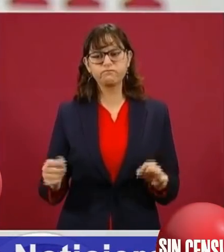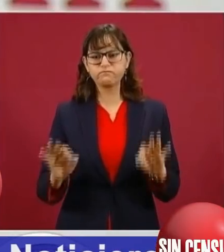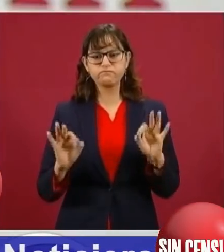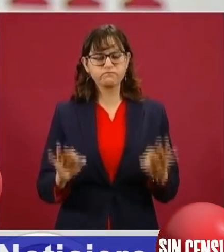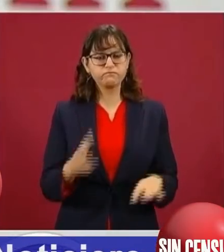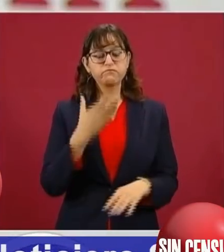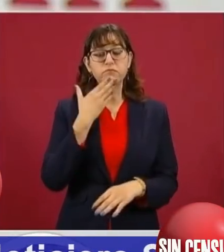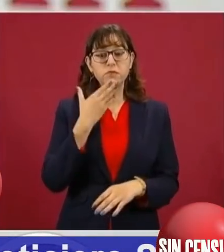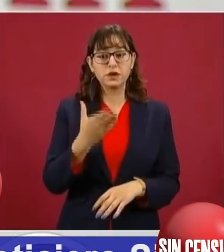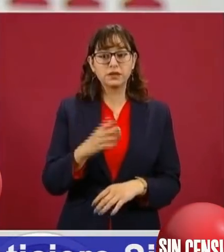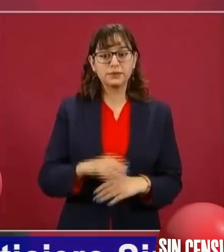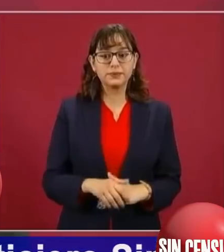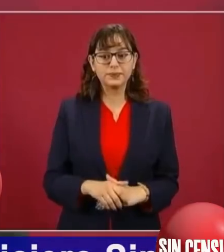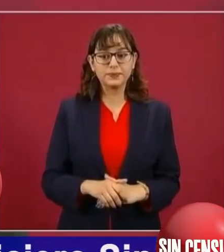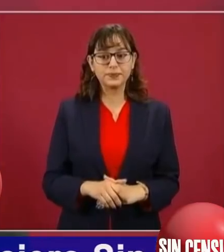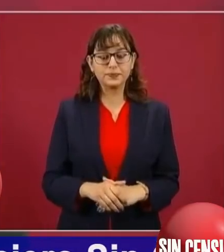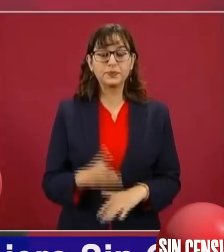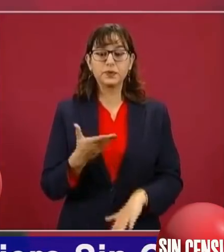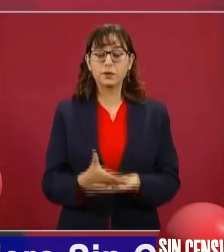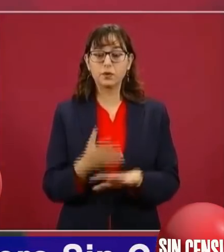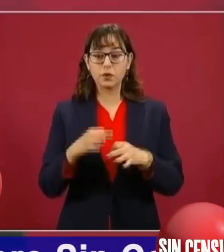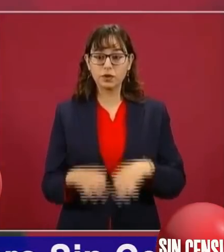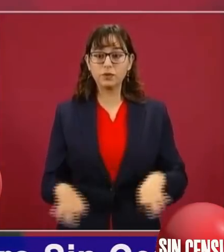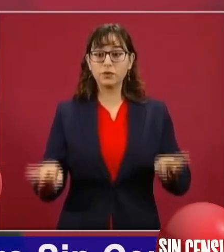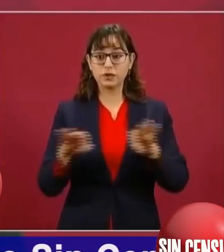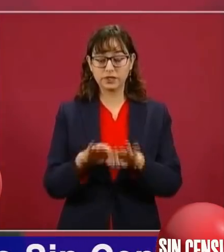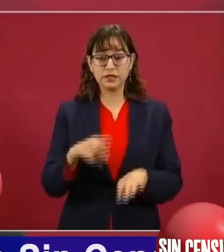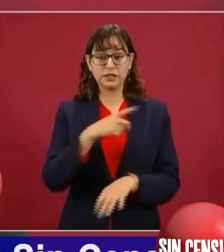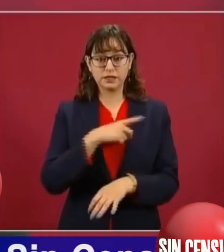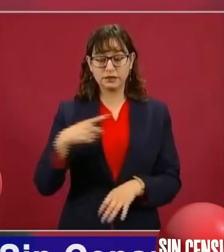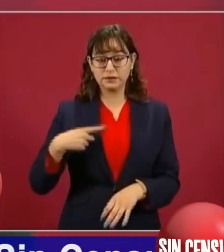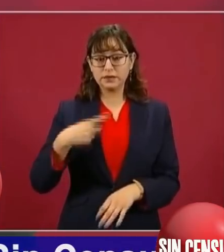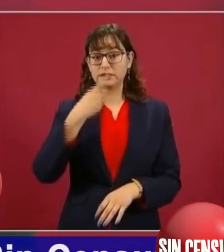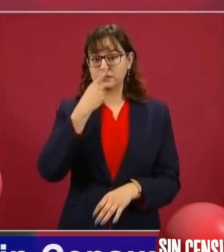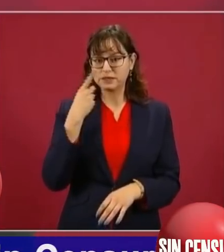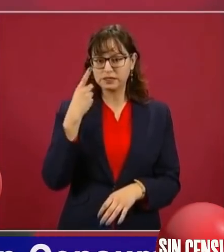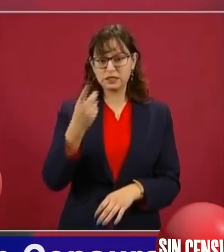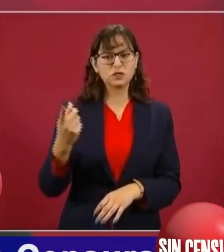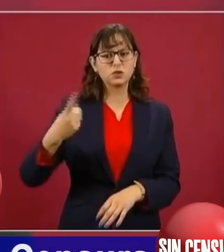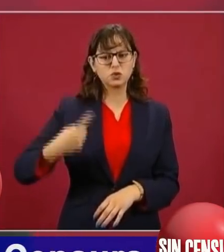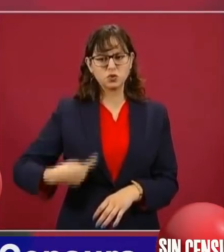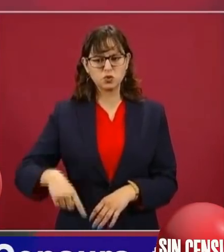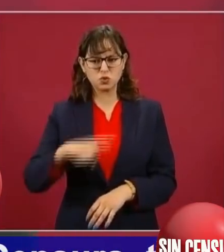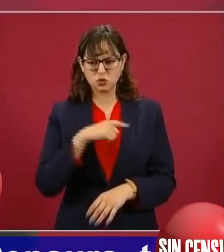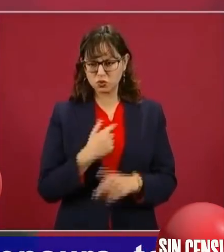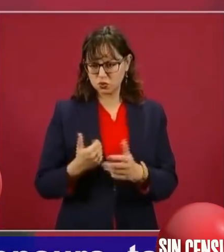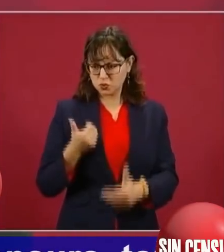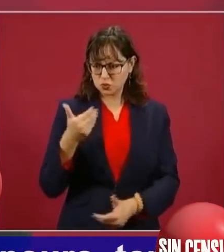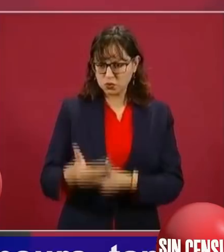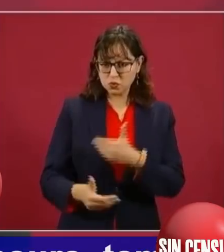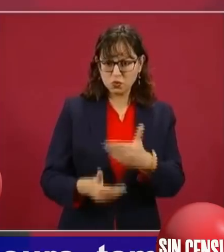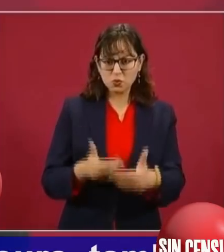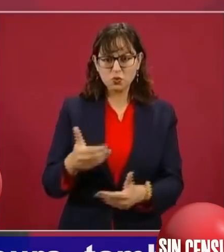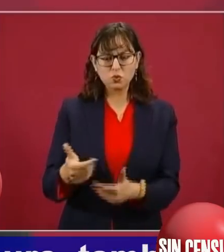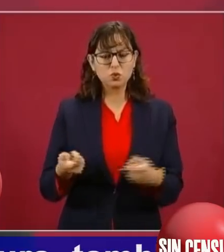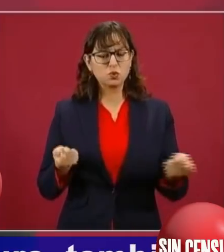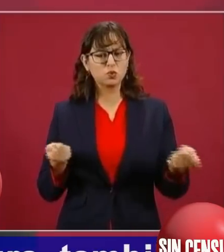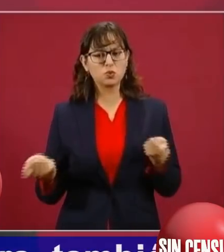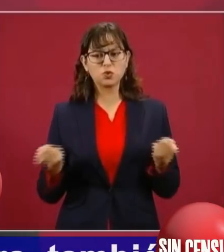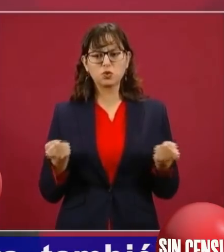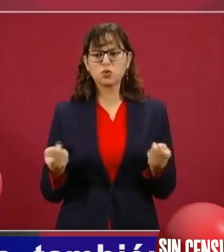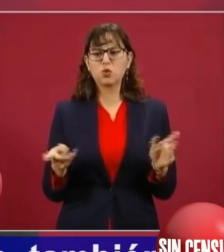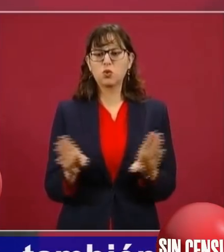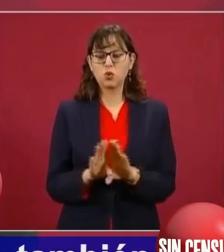es importante reiterar cuáles han sido los mecanismos para lograr este proceso de control de la